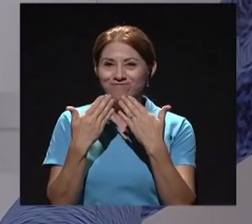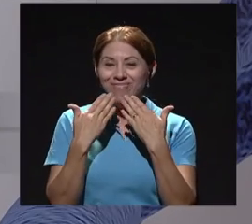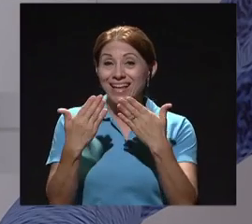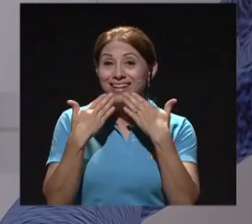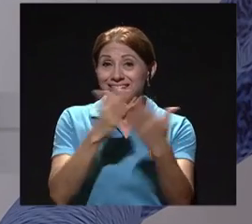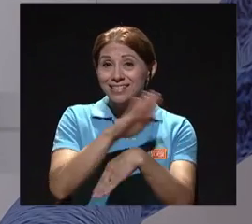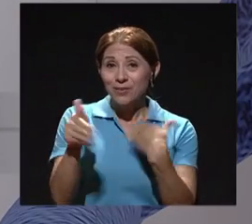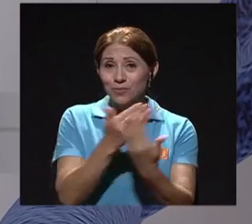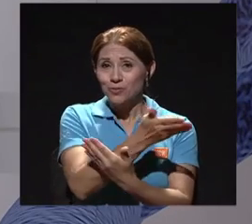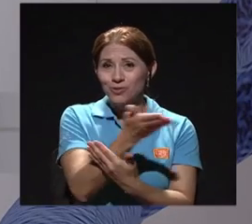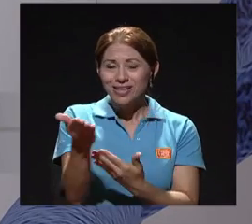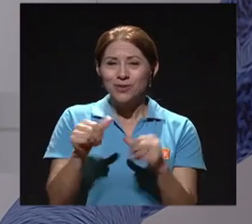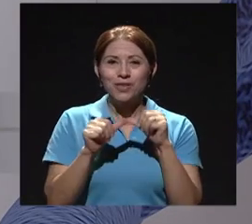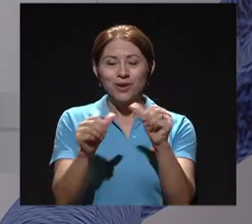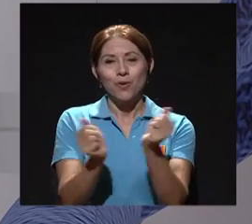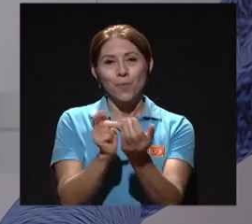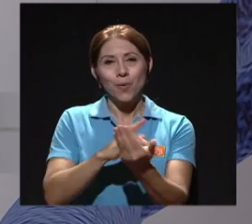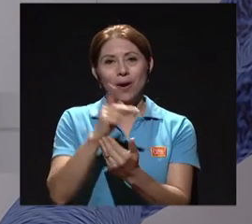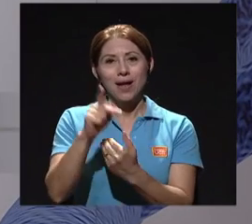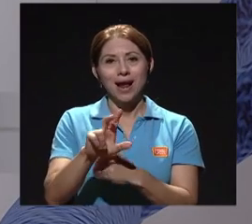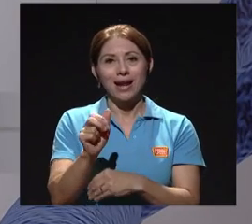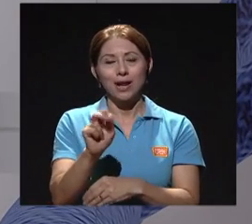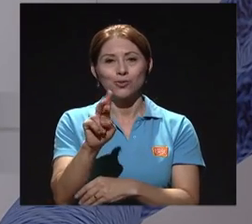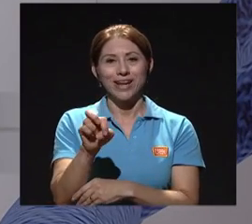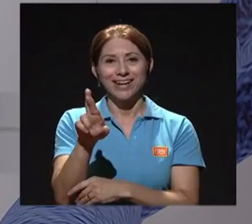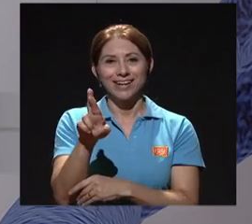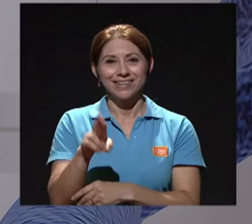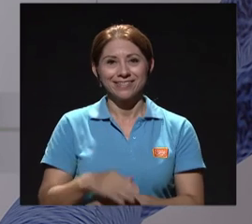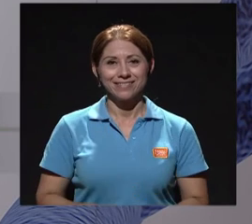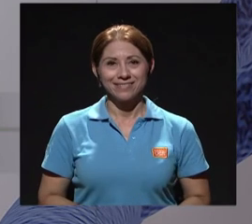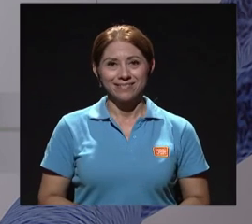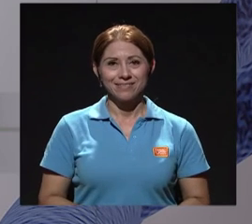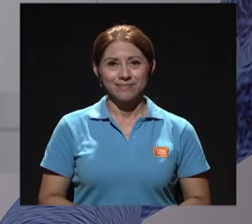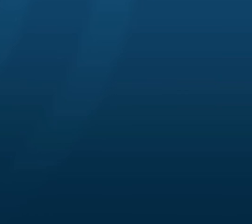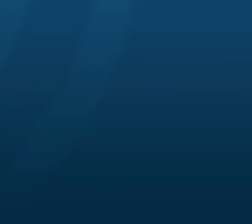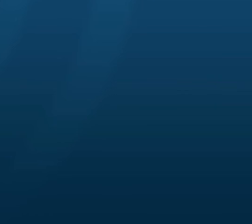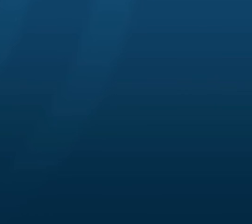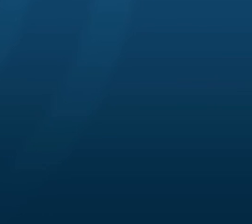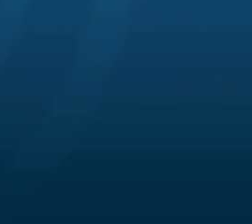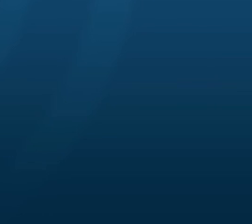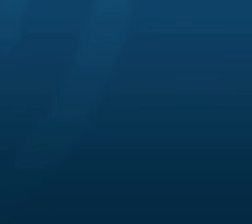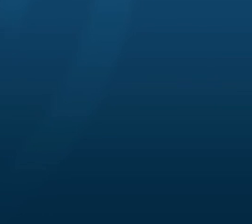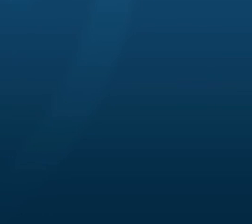gracias a todos y todos ustedes continúen con la programación de canal user